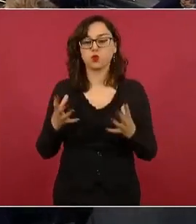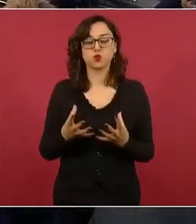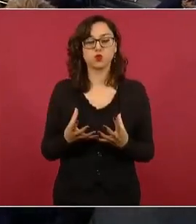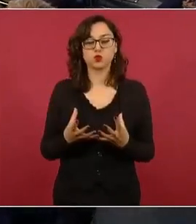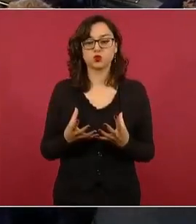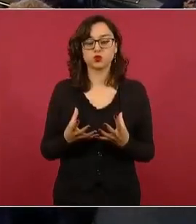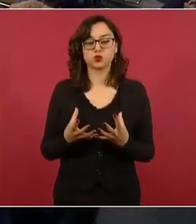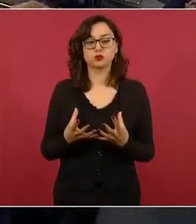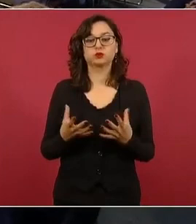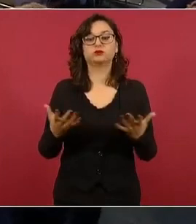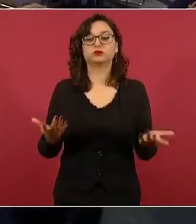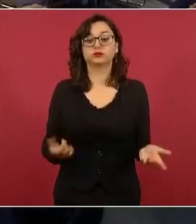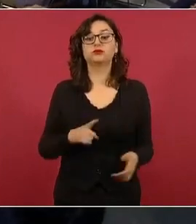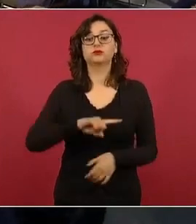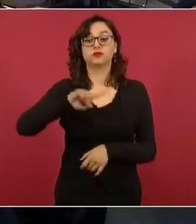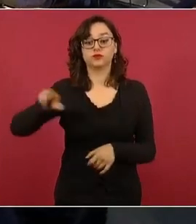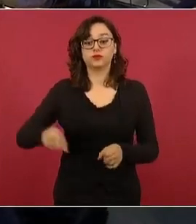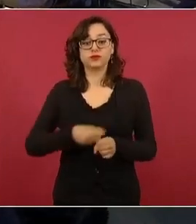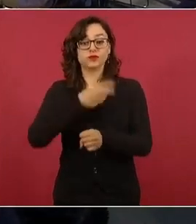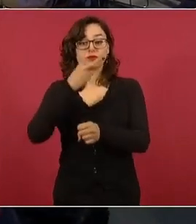y luego el ferrocarril,